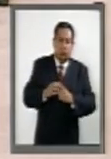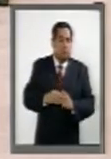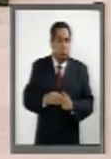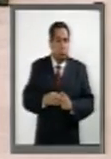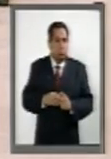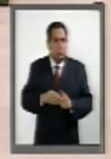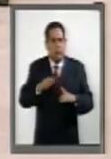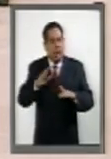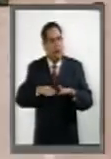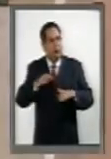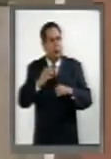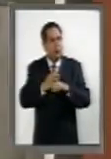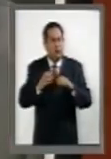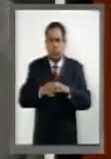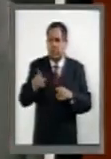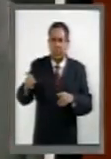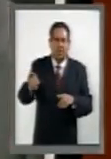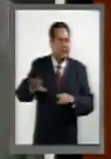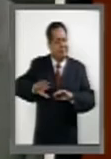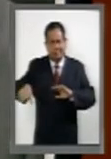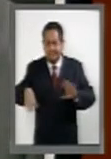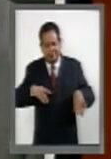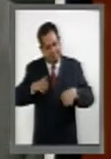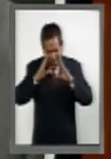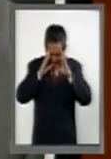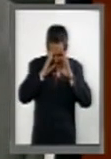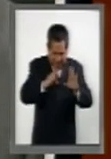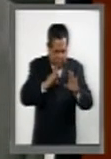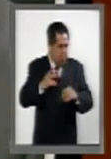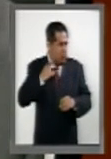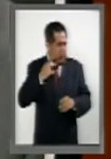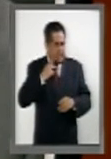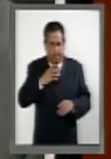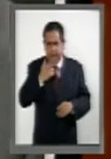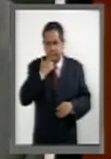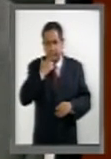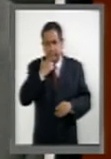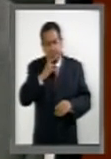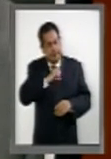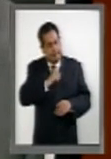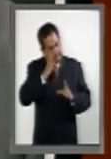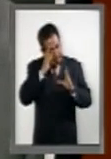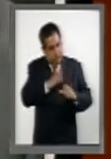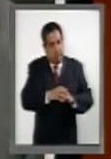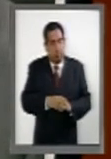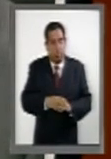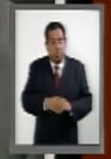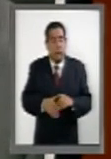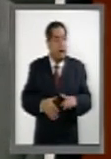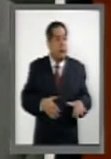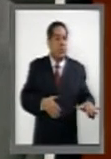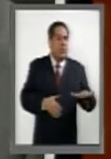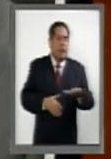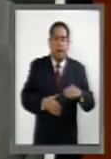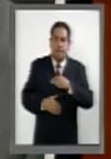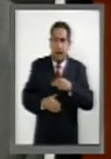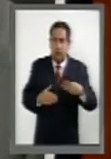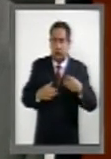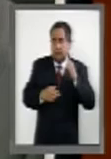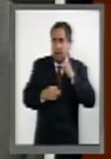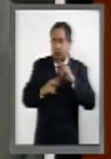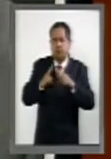cosas mundanas dejó de lado por su vocación la política. Los integrantes del Senado extrañaremos a don